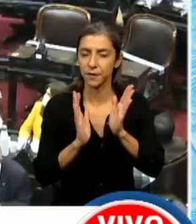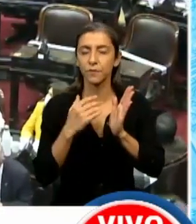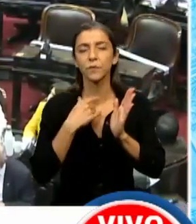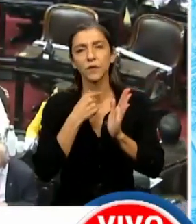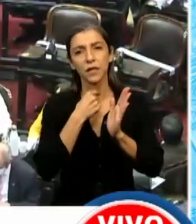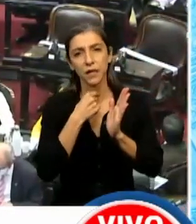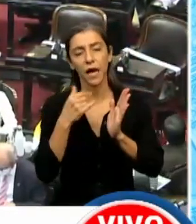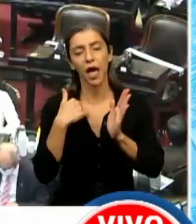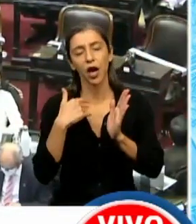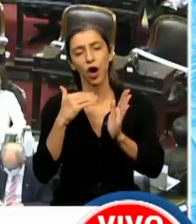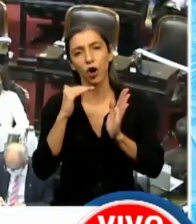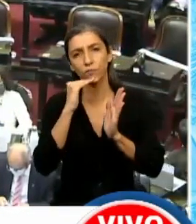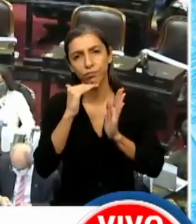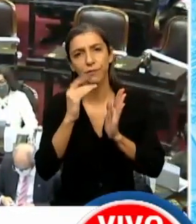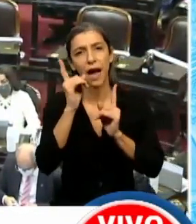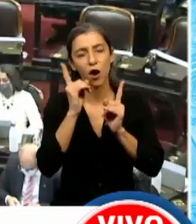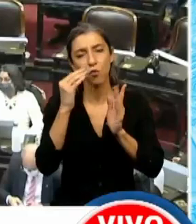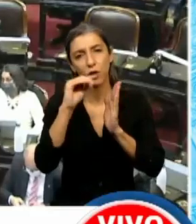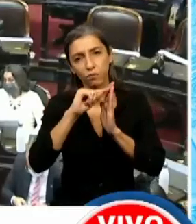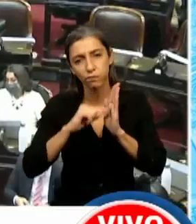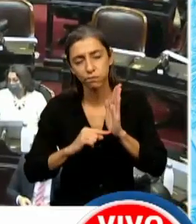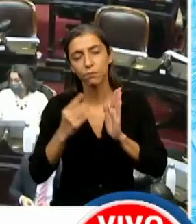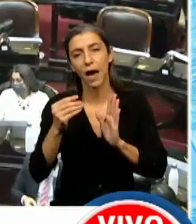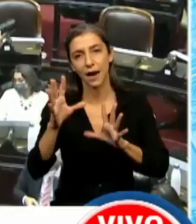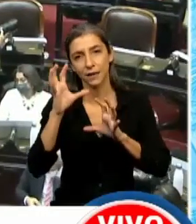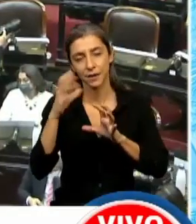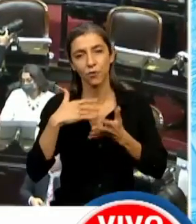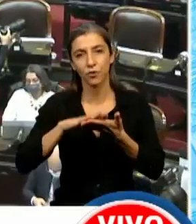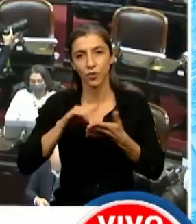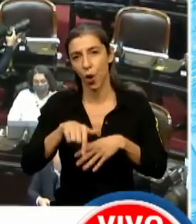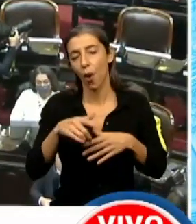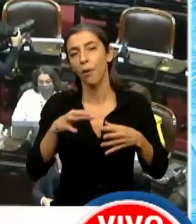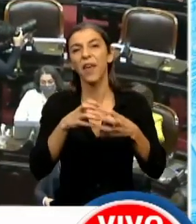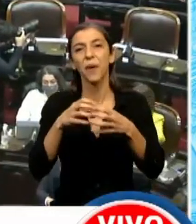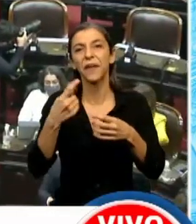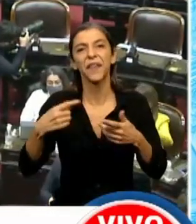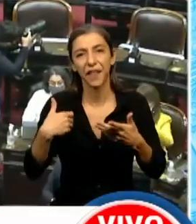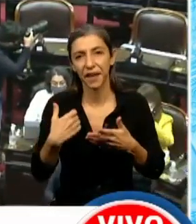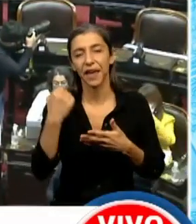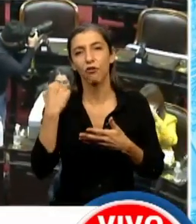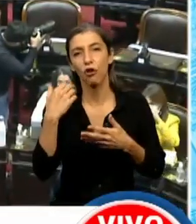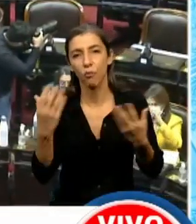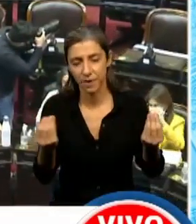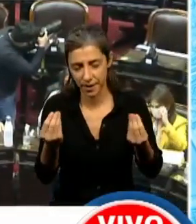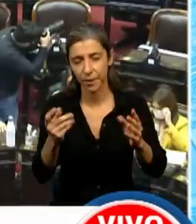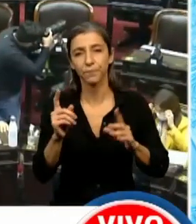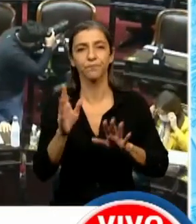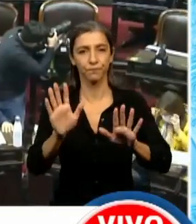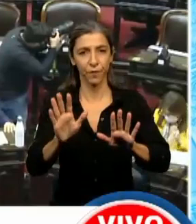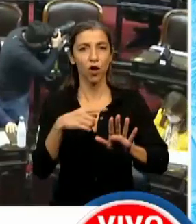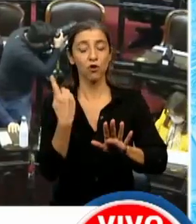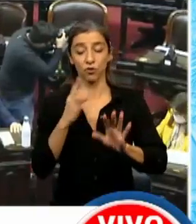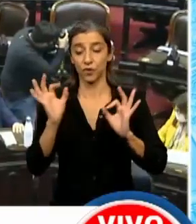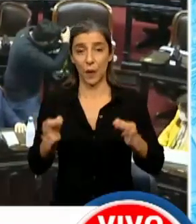para reubicar también el debate sobre la situación económica y social de la Argentina. Vivimos una pandemia que afectó al mundo,